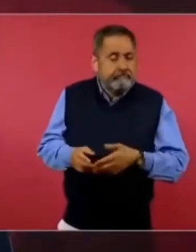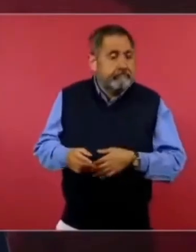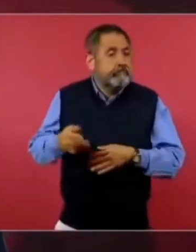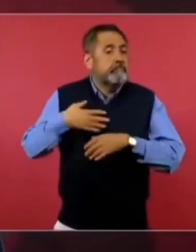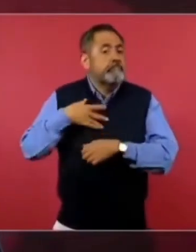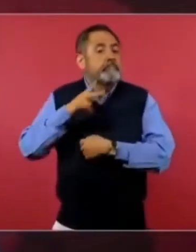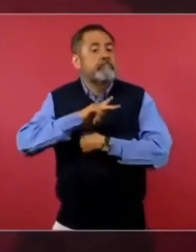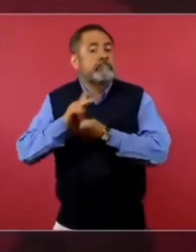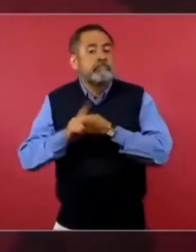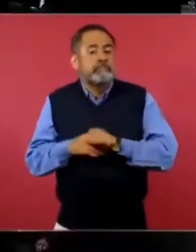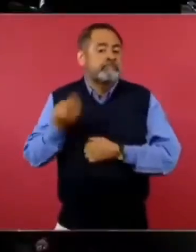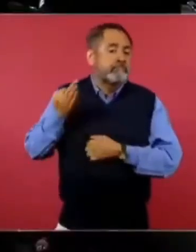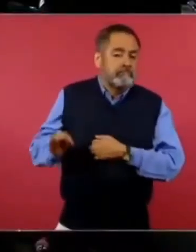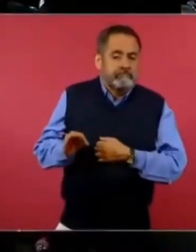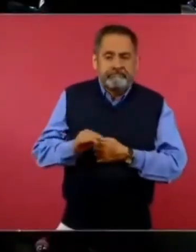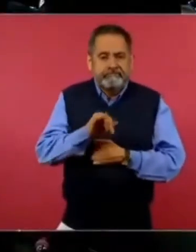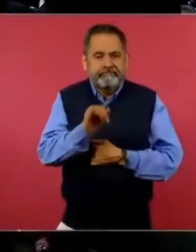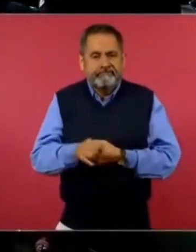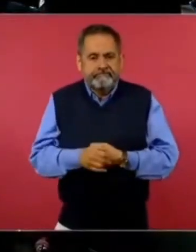Entonces,